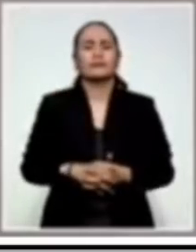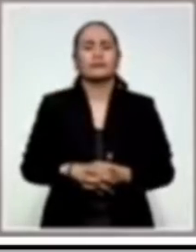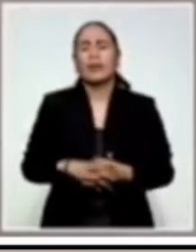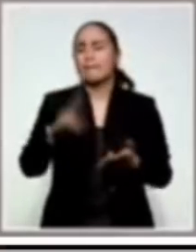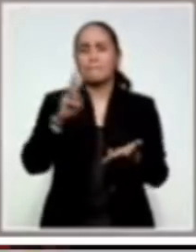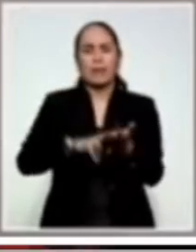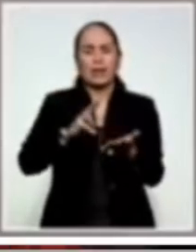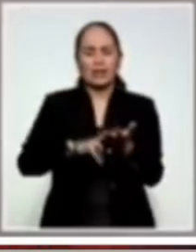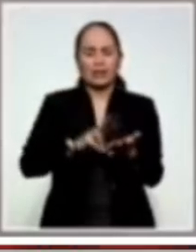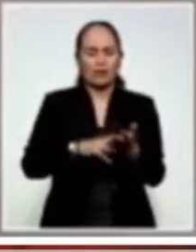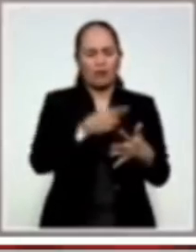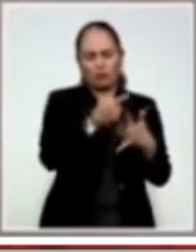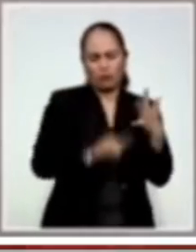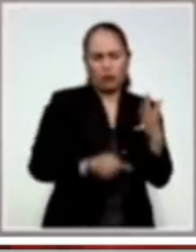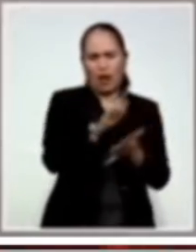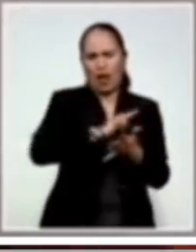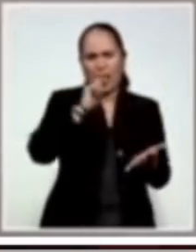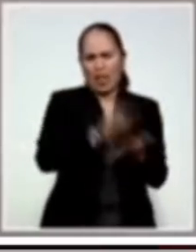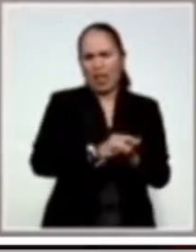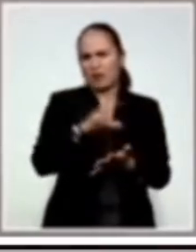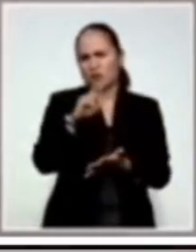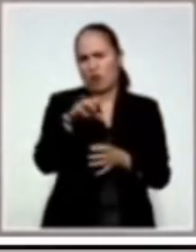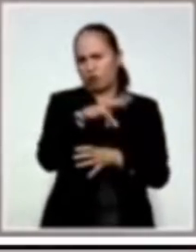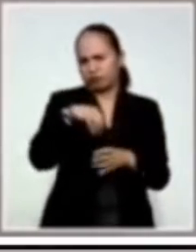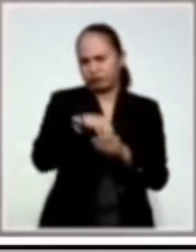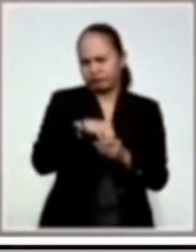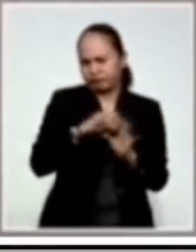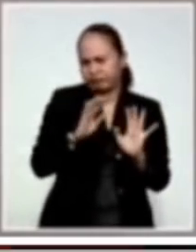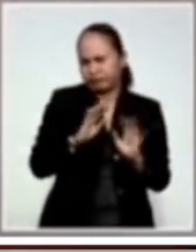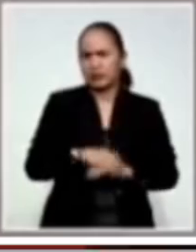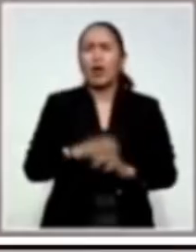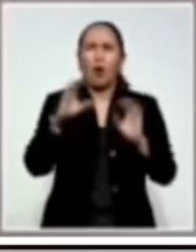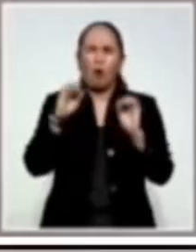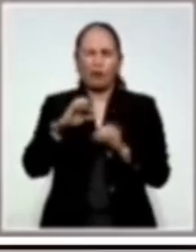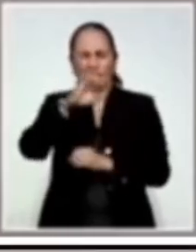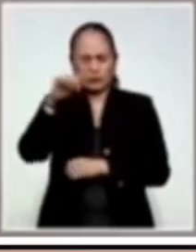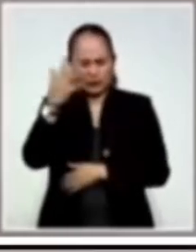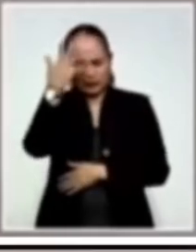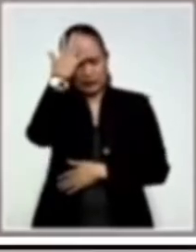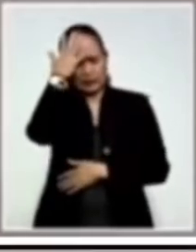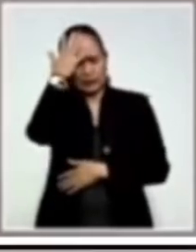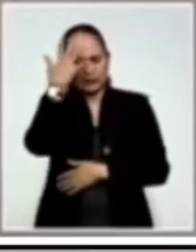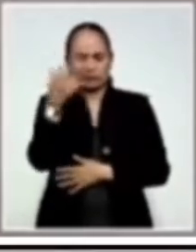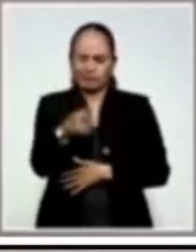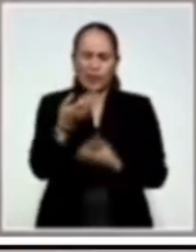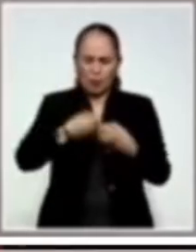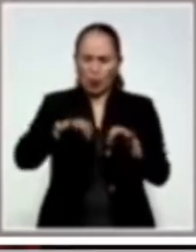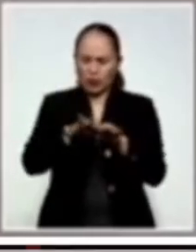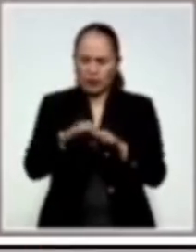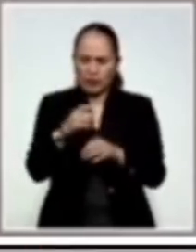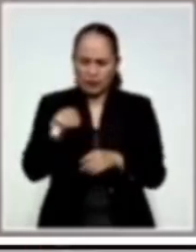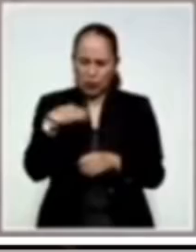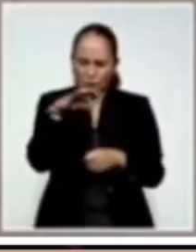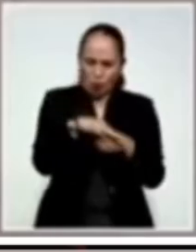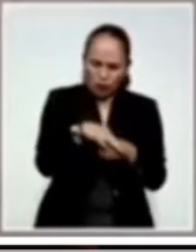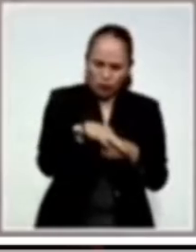va a generar la invalidez de toda la ley y después se da cuenta la trascendencia de su voto, pues se vale decir, yo me sumo por la validez. Por